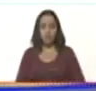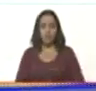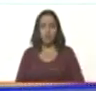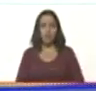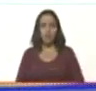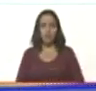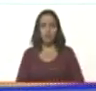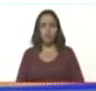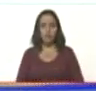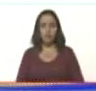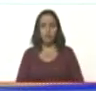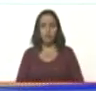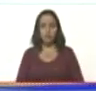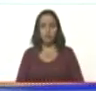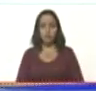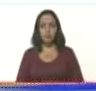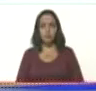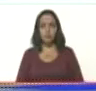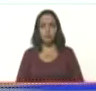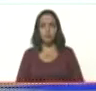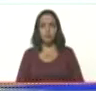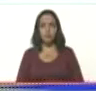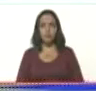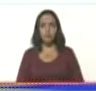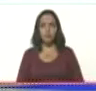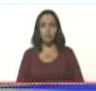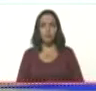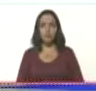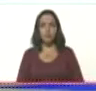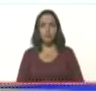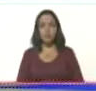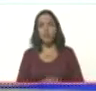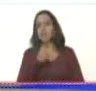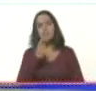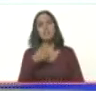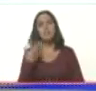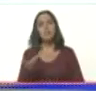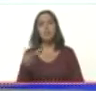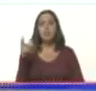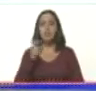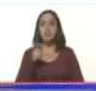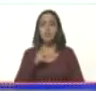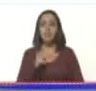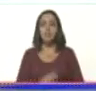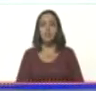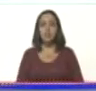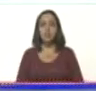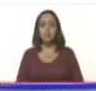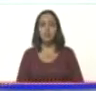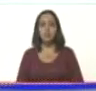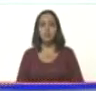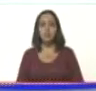Entonces aquí dice lo que son las necesidades.